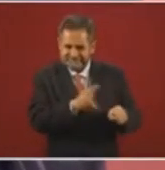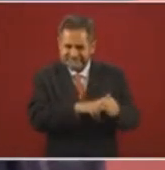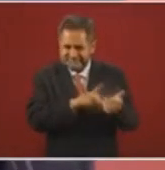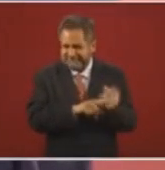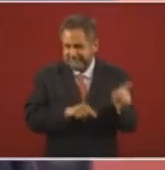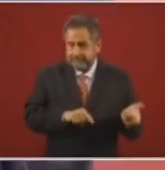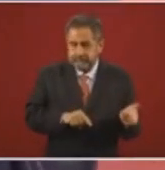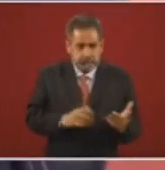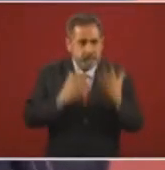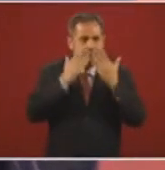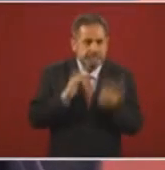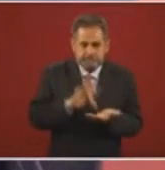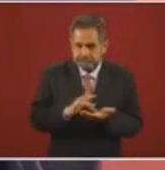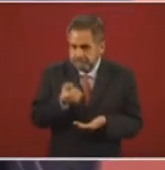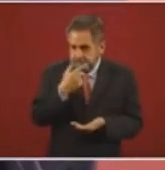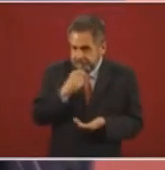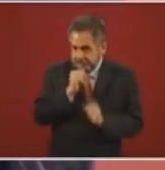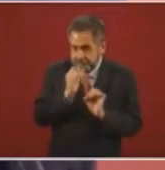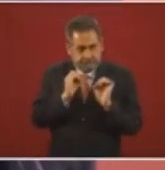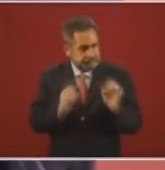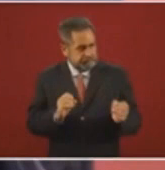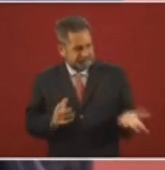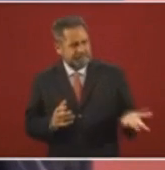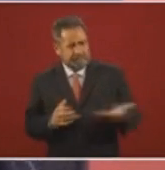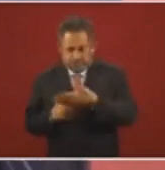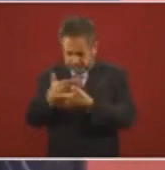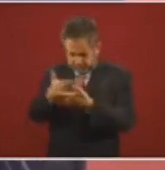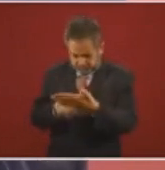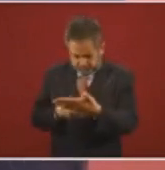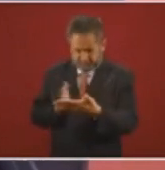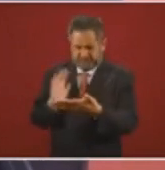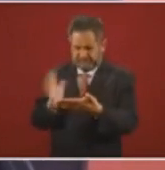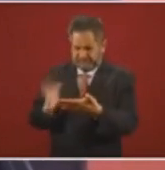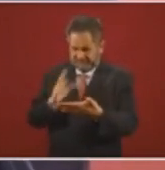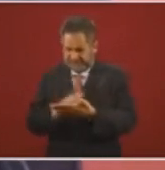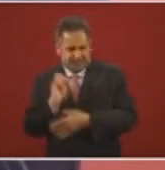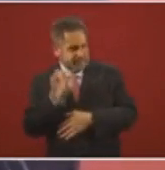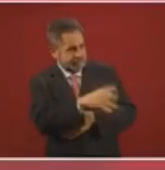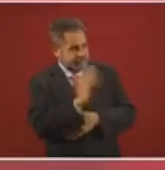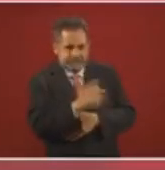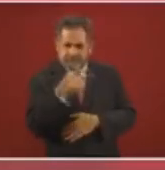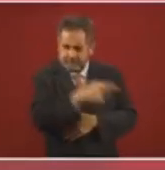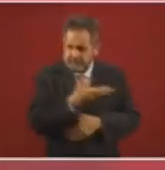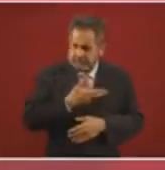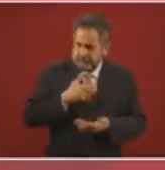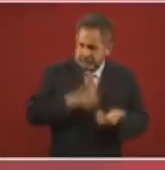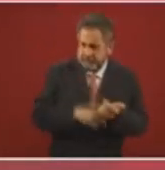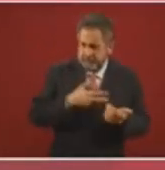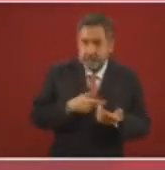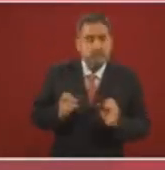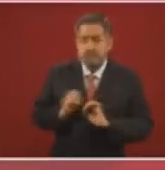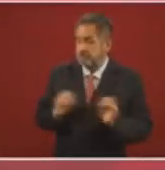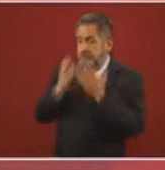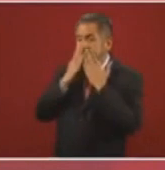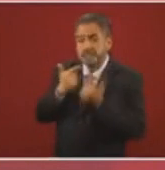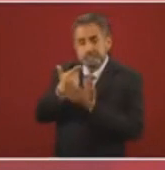no tenía medicamentos y nosotros aquí tenemos registrado que ya se había enviado los medicamentos a ese no